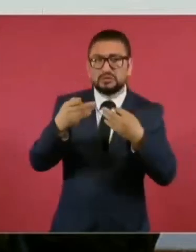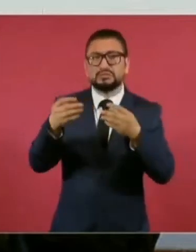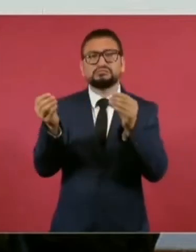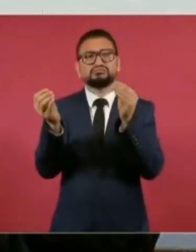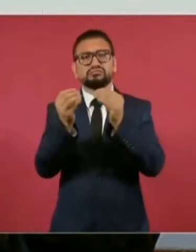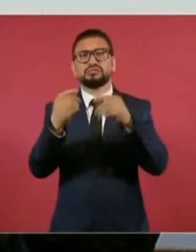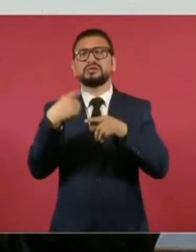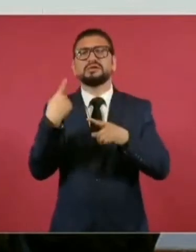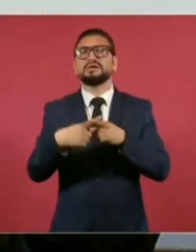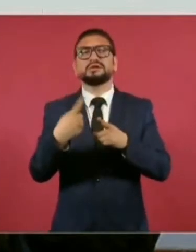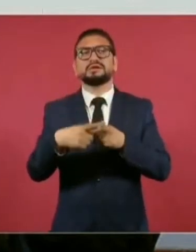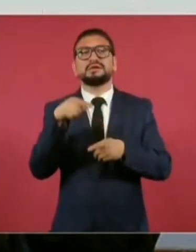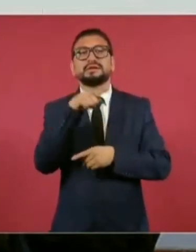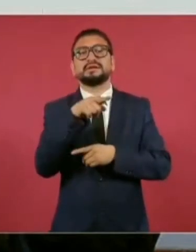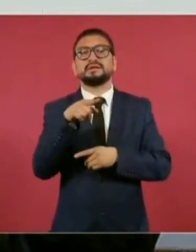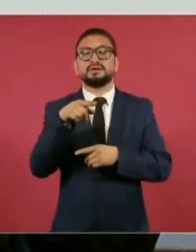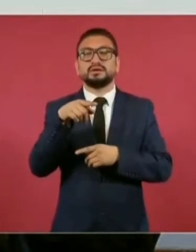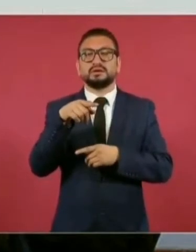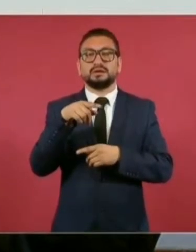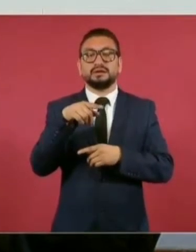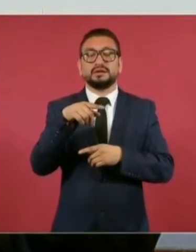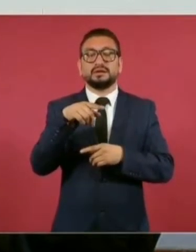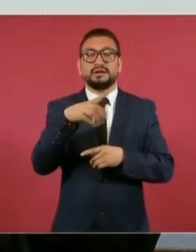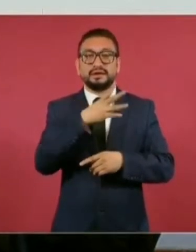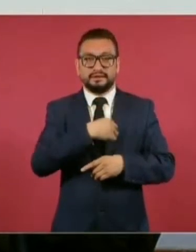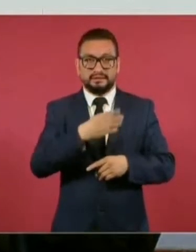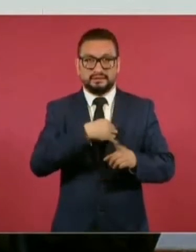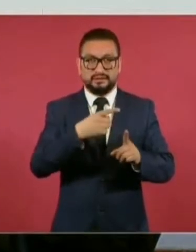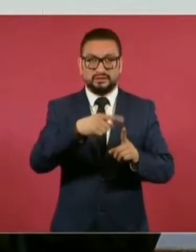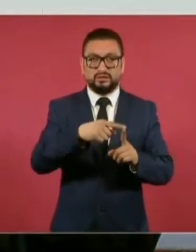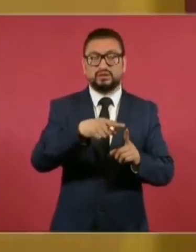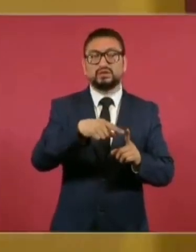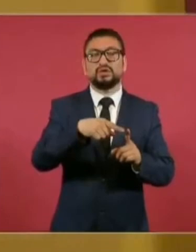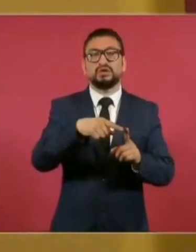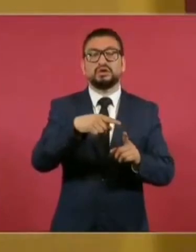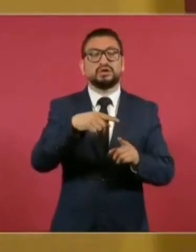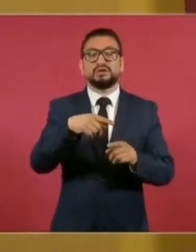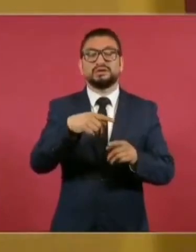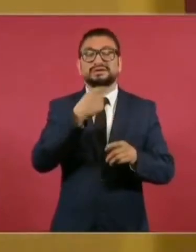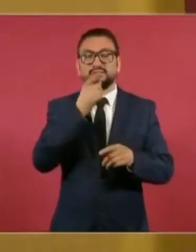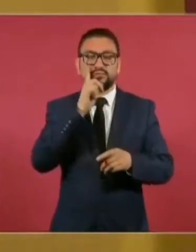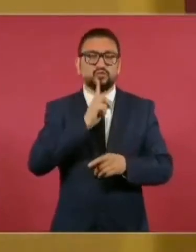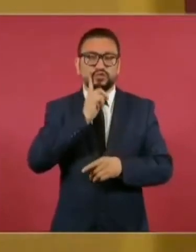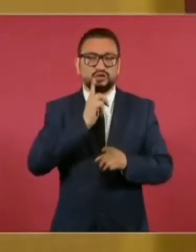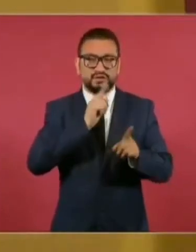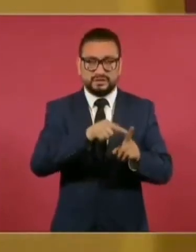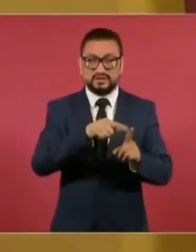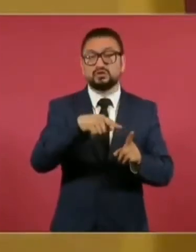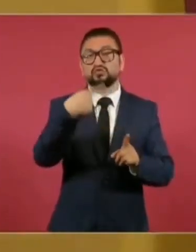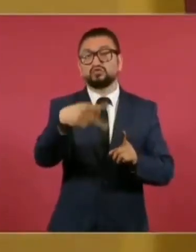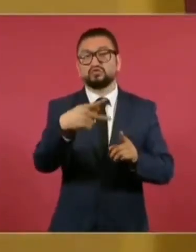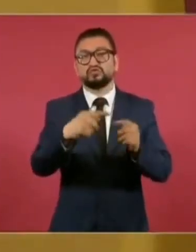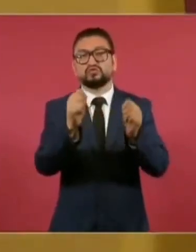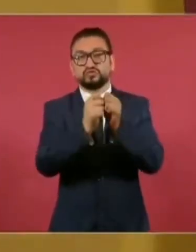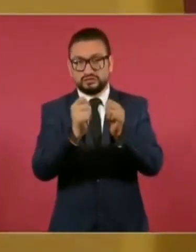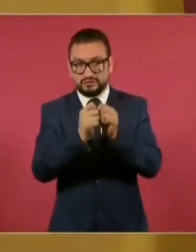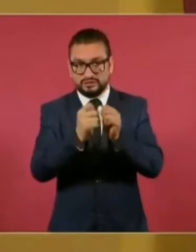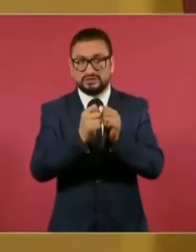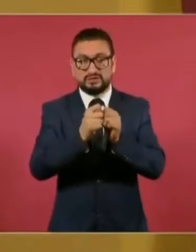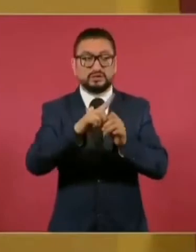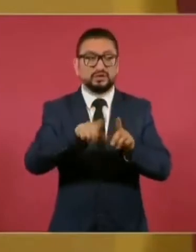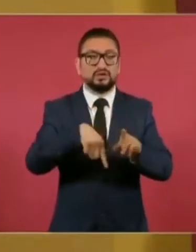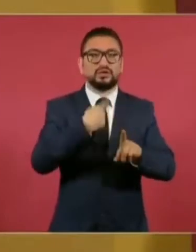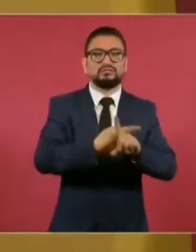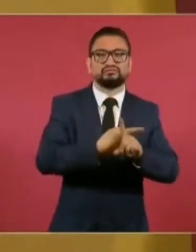cometido por el tío de la menor, el señor Alejandro, y se le acusó por el abuso sexual